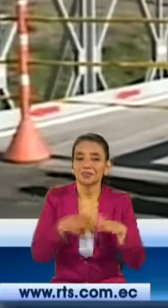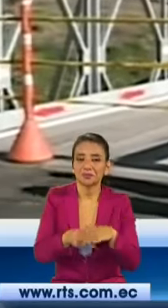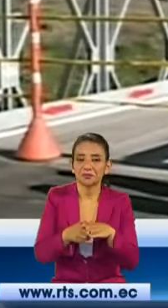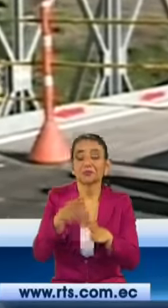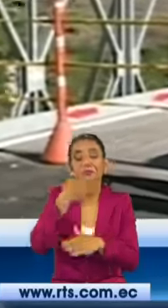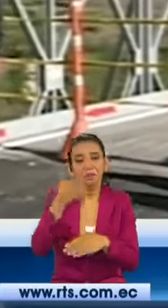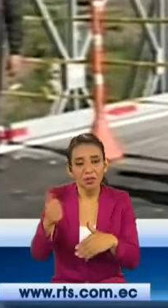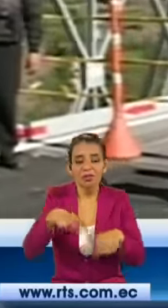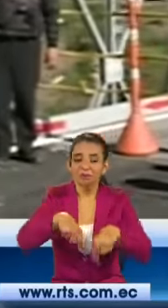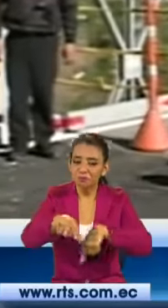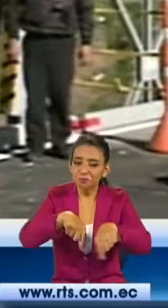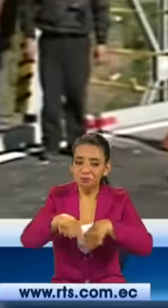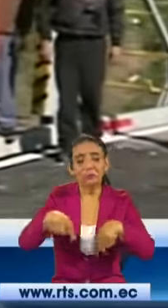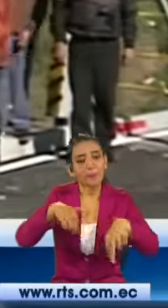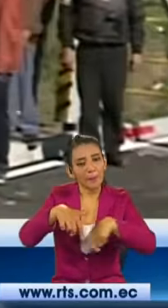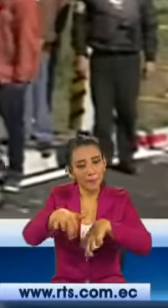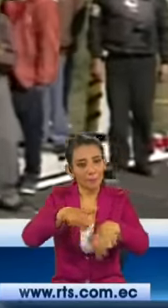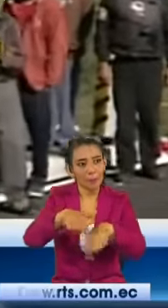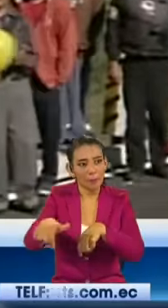la movilidad,